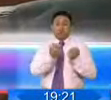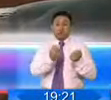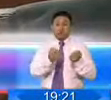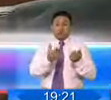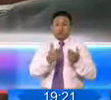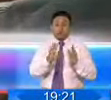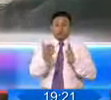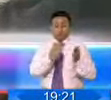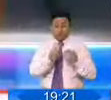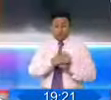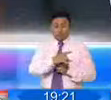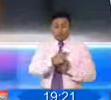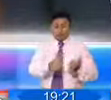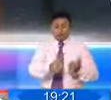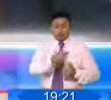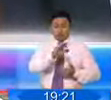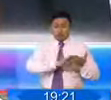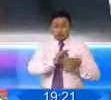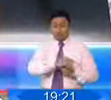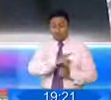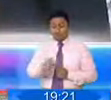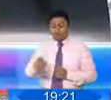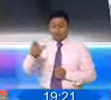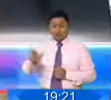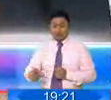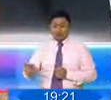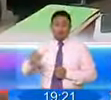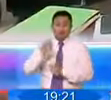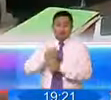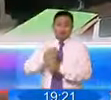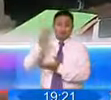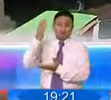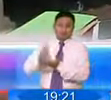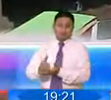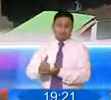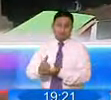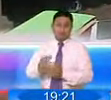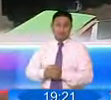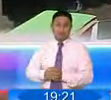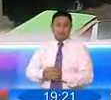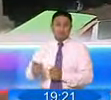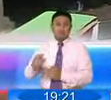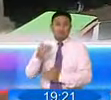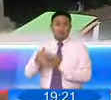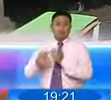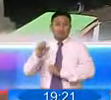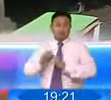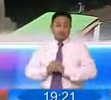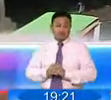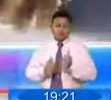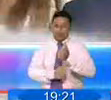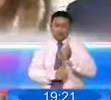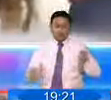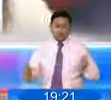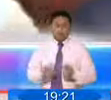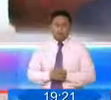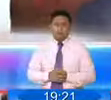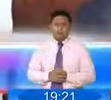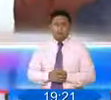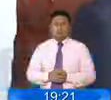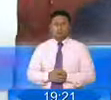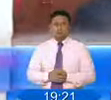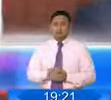Social Transitorio, que cesó en funciones a Rivadeneira y quien no quiso someterse al proceso de evaluación. Se ha hecho